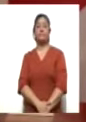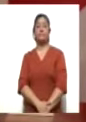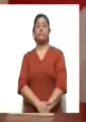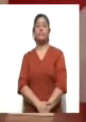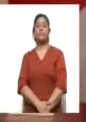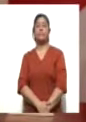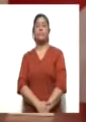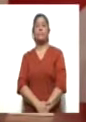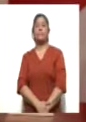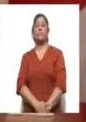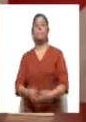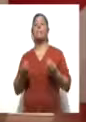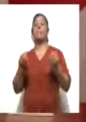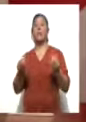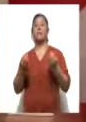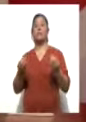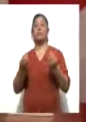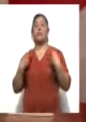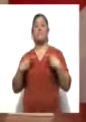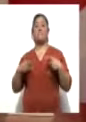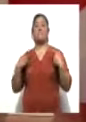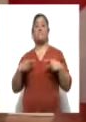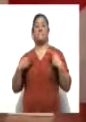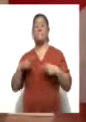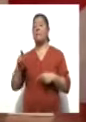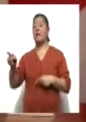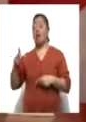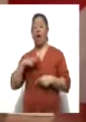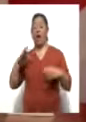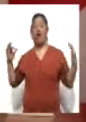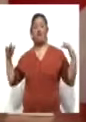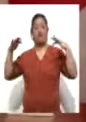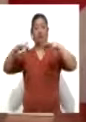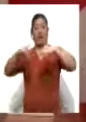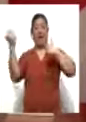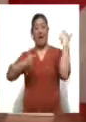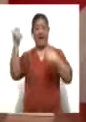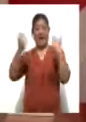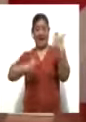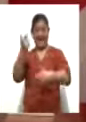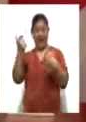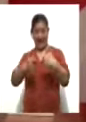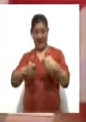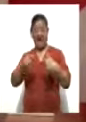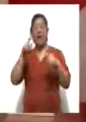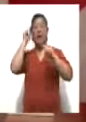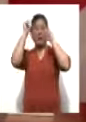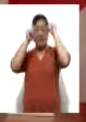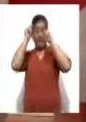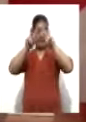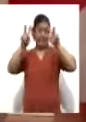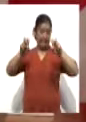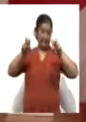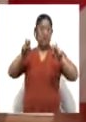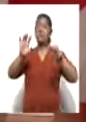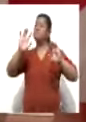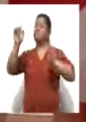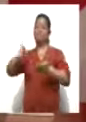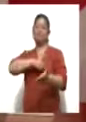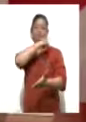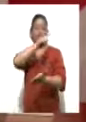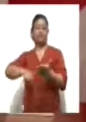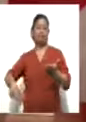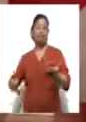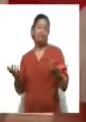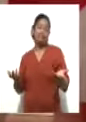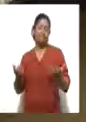Muchos de los eventos que generaban ingreso y flujo de efectivo en las actividades turísticas se han cancelado. El